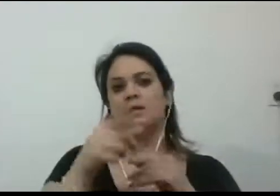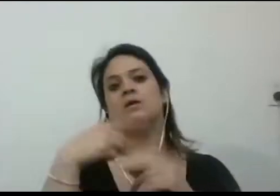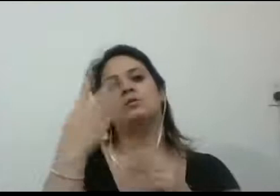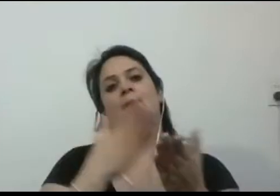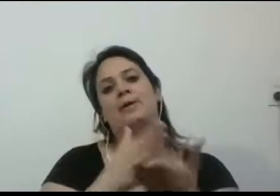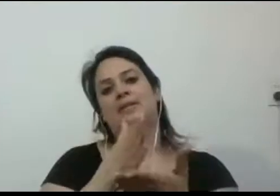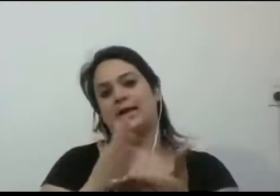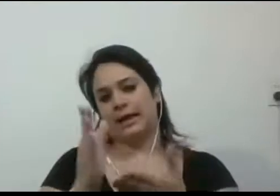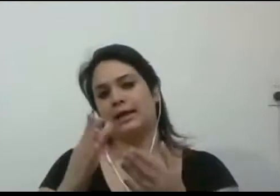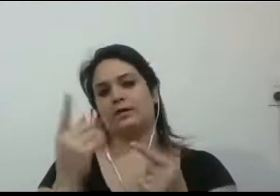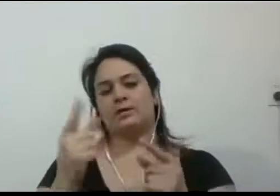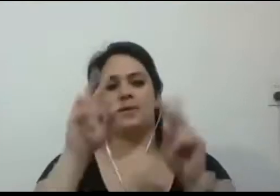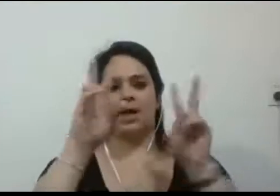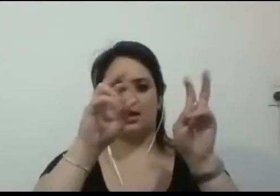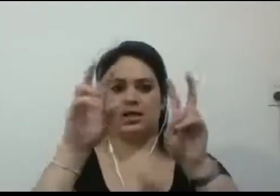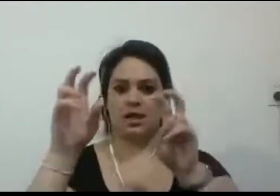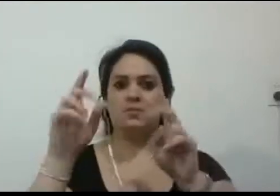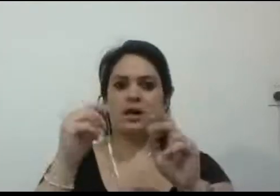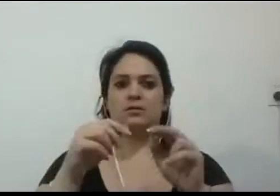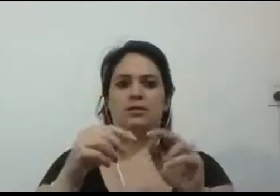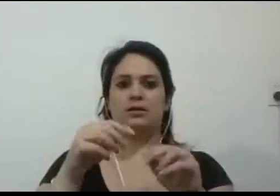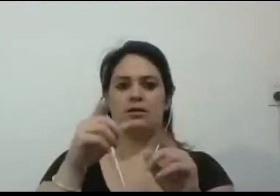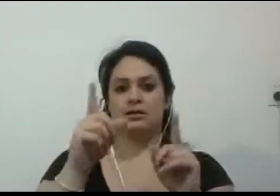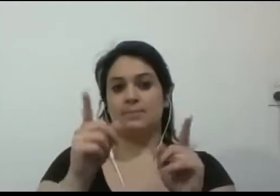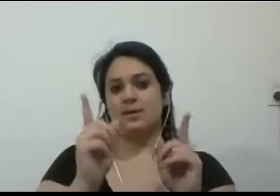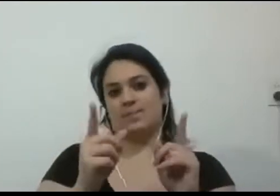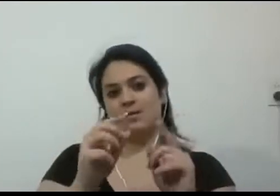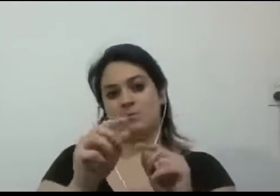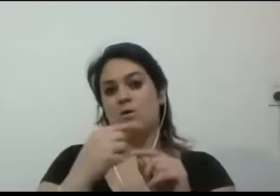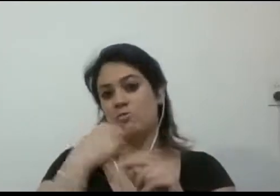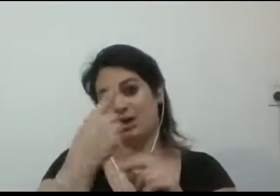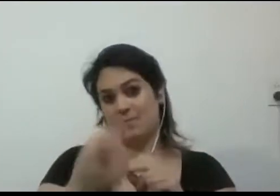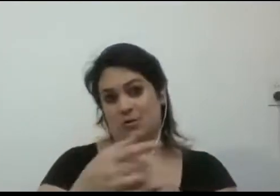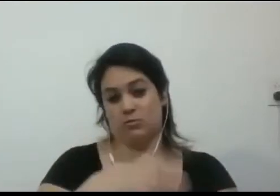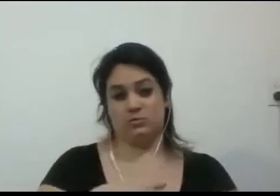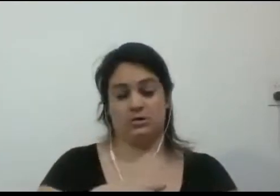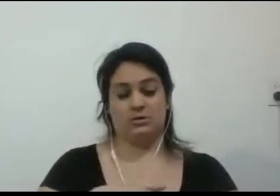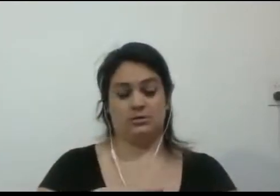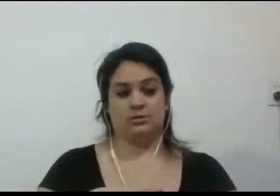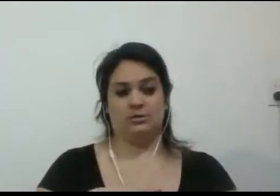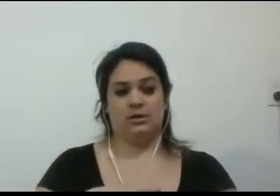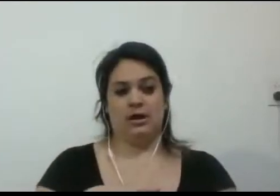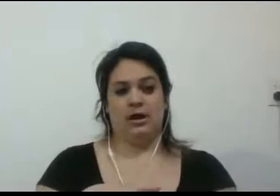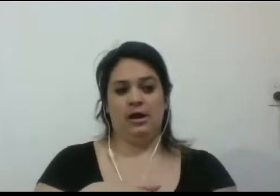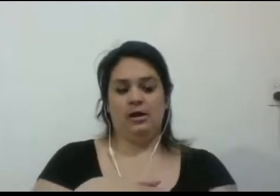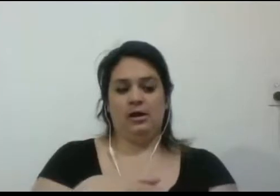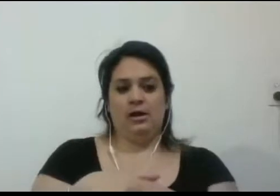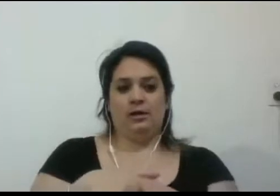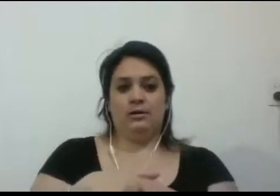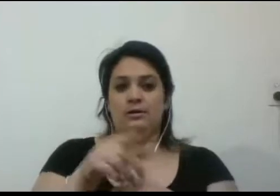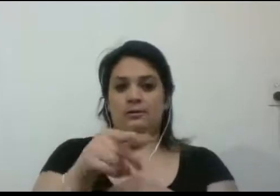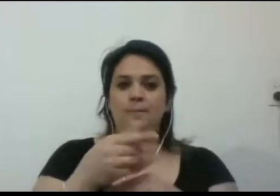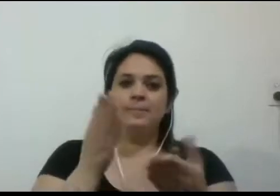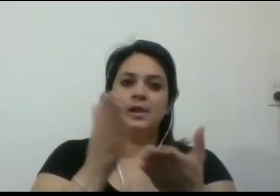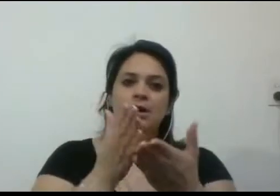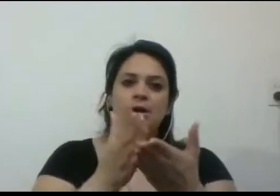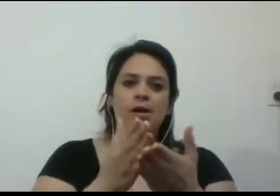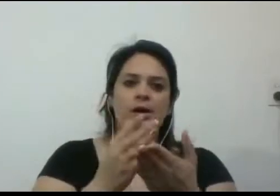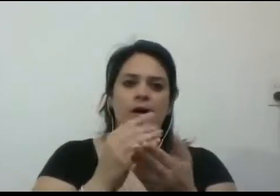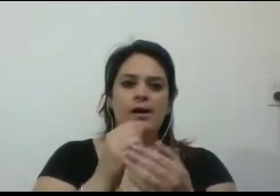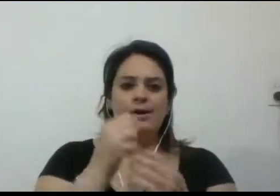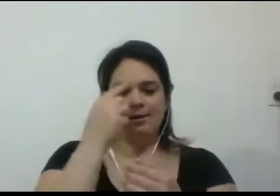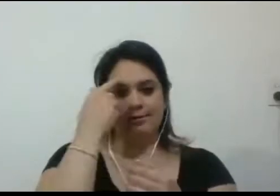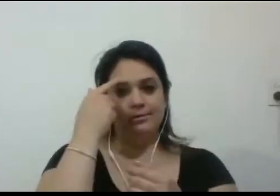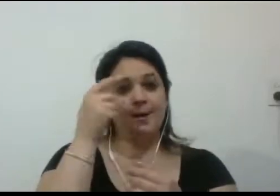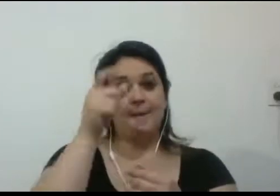se ven específicamente temas de pastelería en realidad nosotros dentro de lo que es la carrera se sientan las bases como para que el